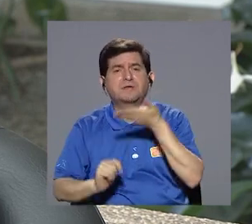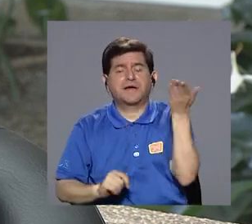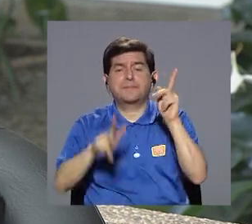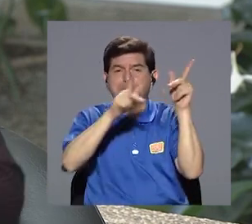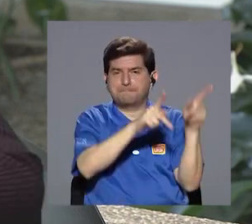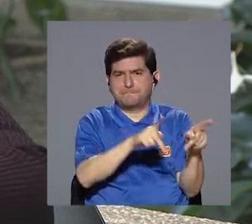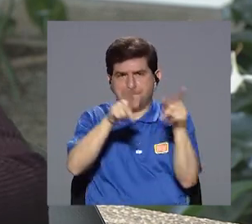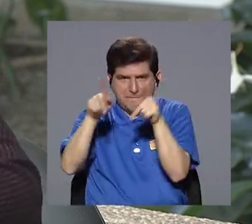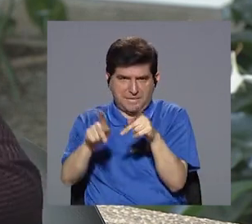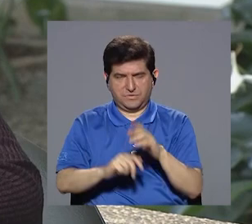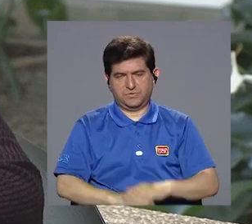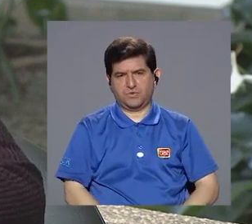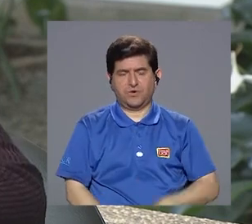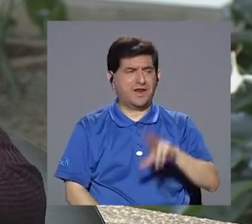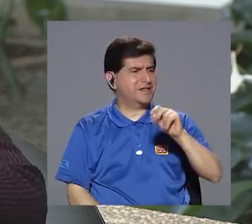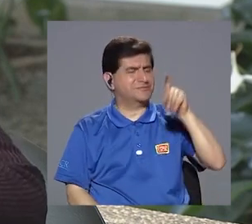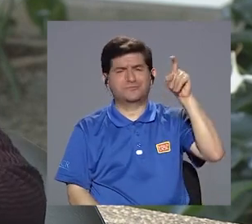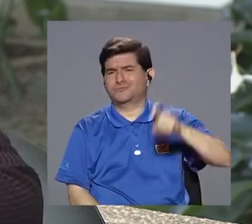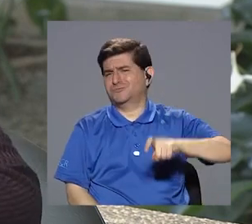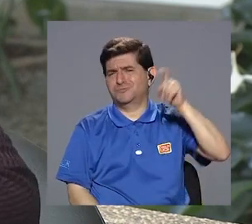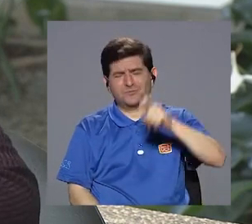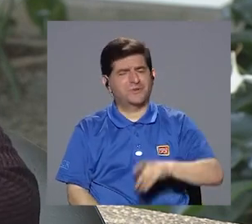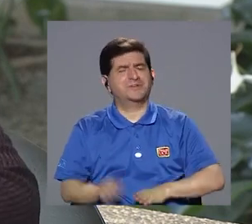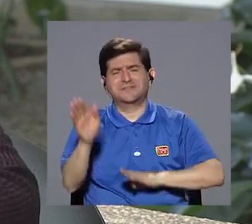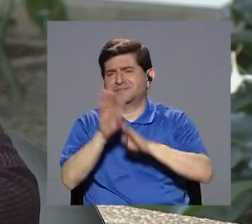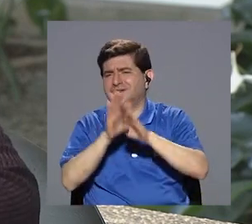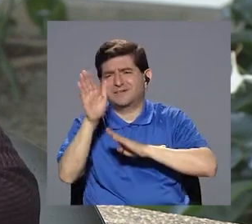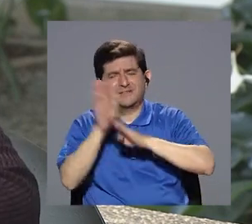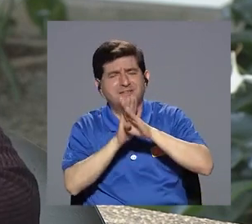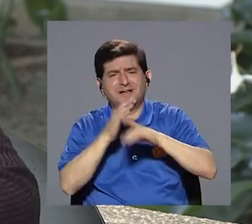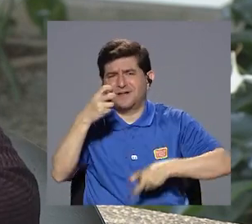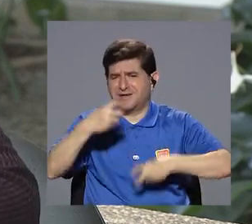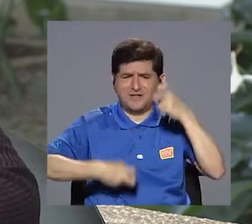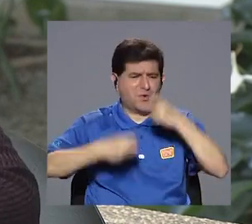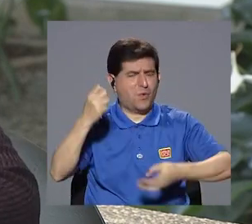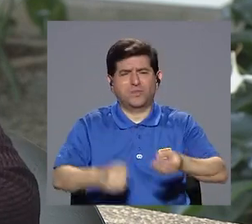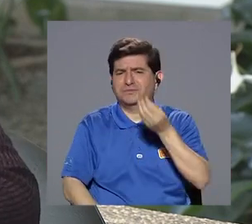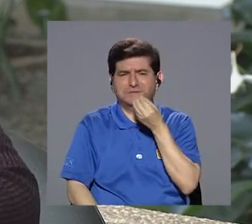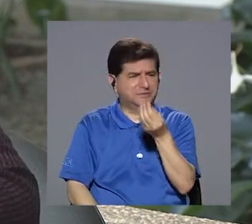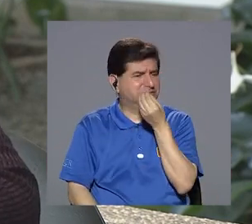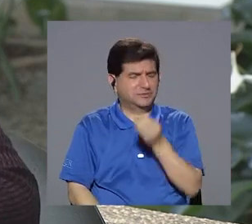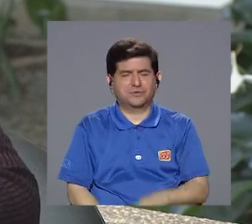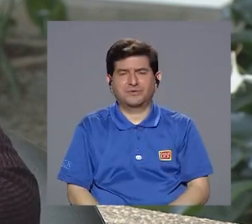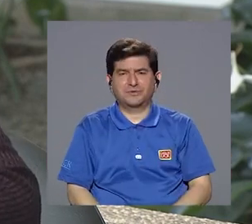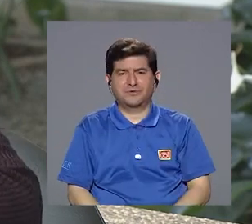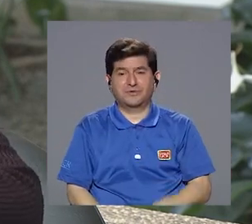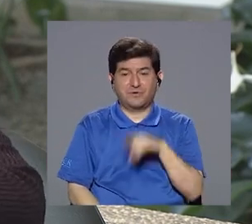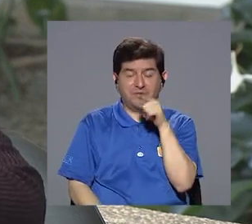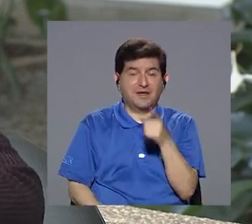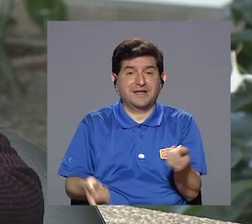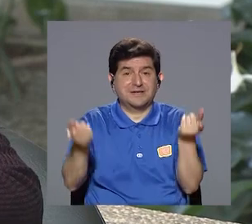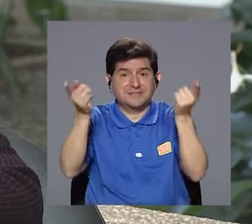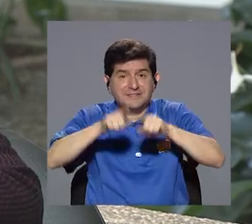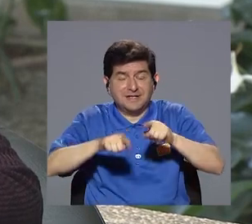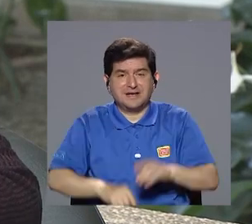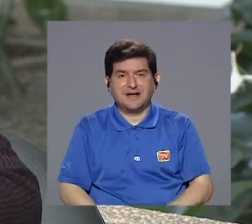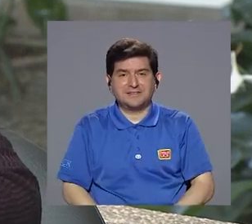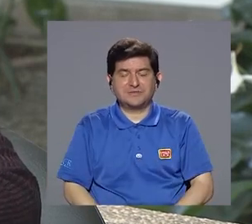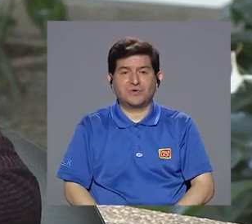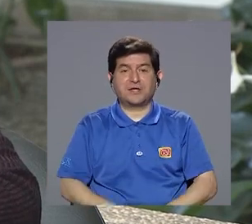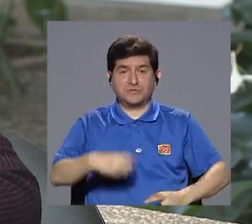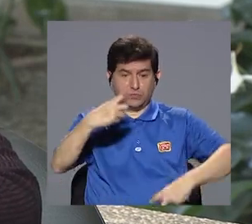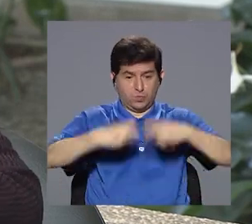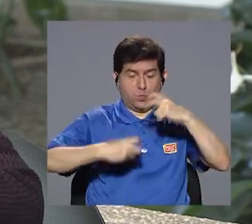de personas que no necesariamente han desarrollado un trastorno alimenticio, sino un trastorno en